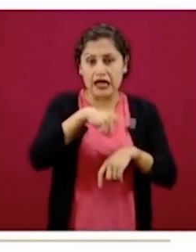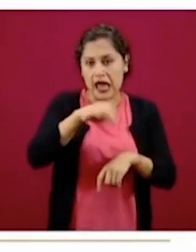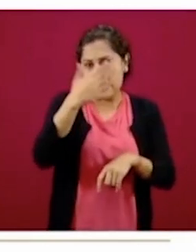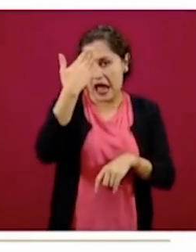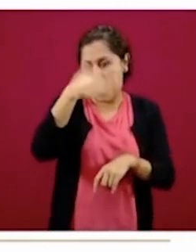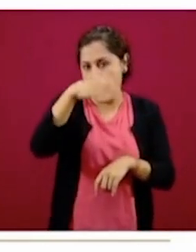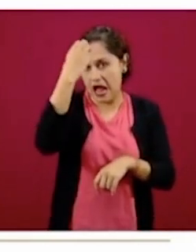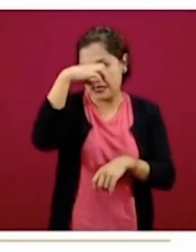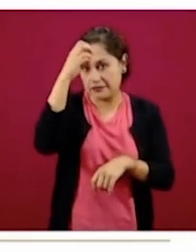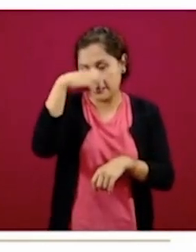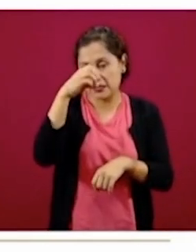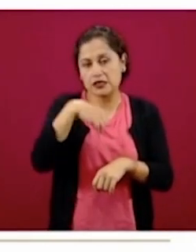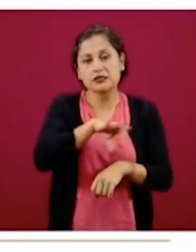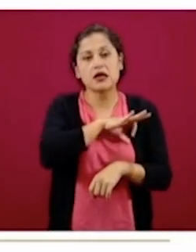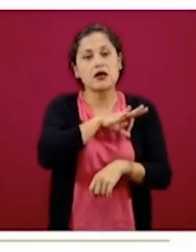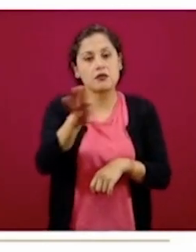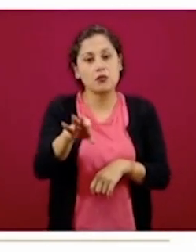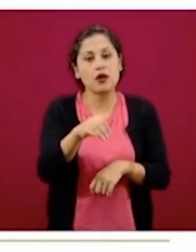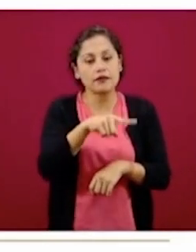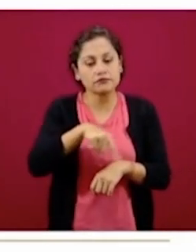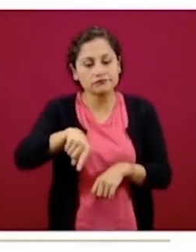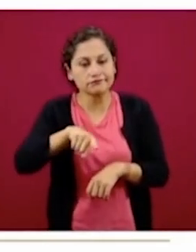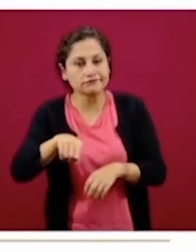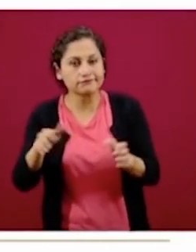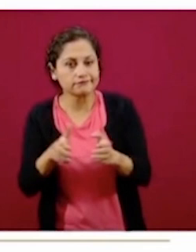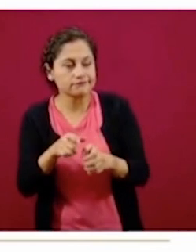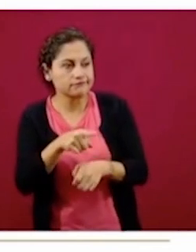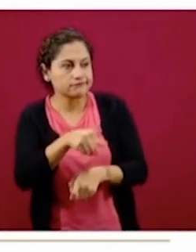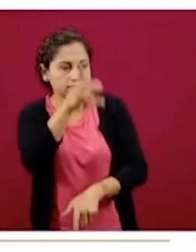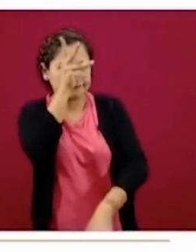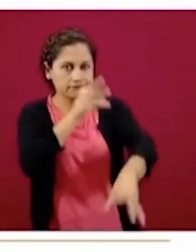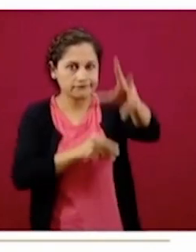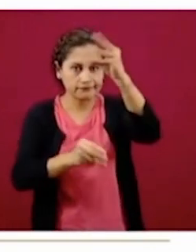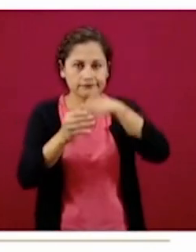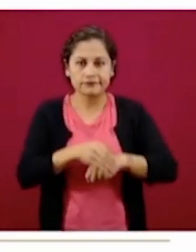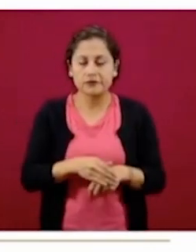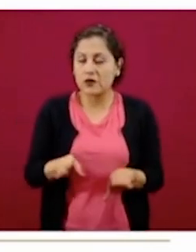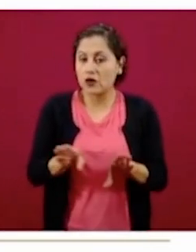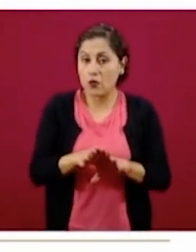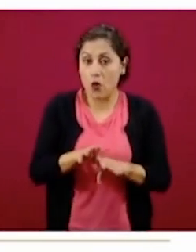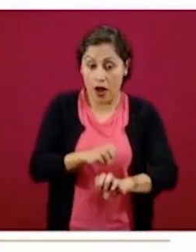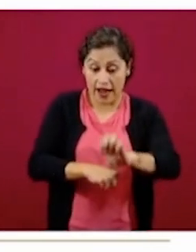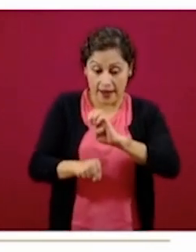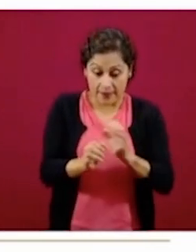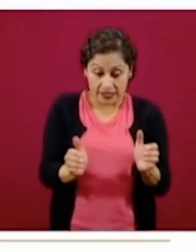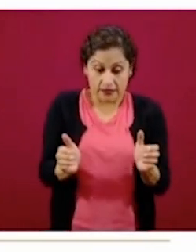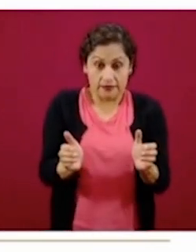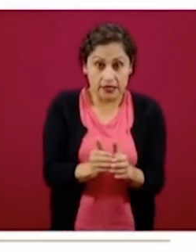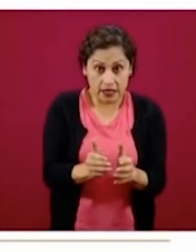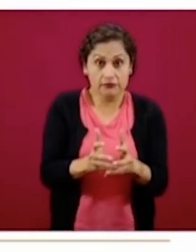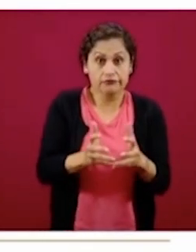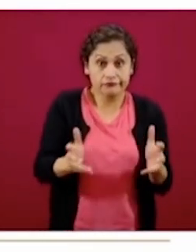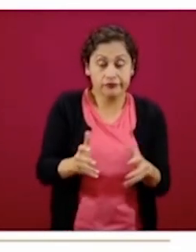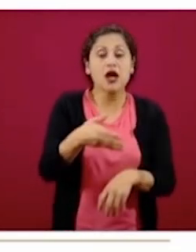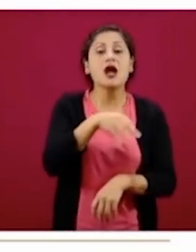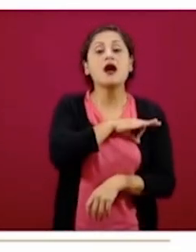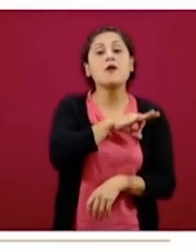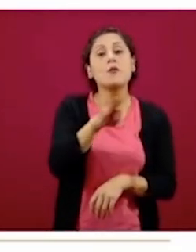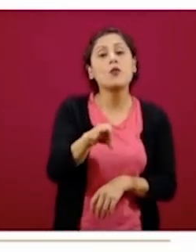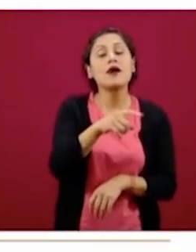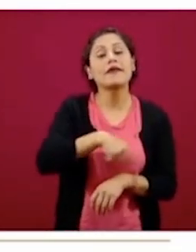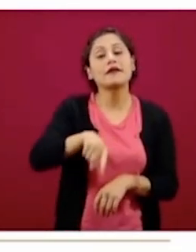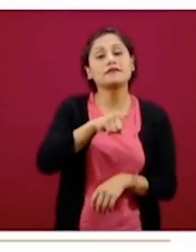de oportunidades a empresas mexicanas para que puedan ofrecer sus productos en el mercado global, pues simplemente porque